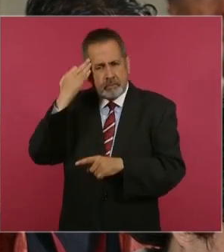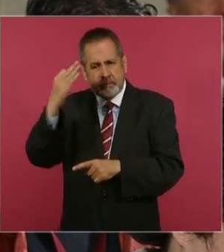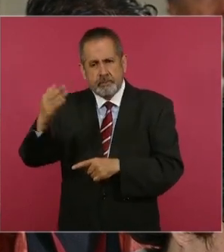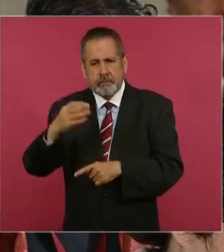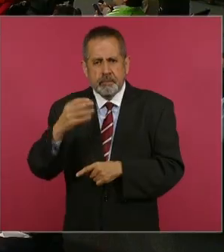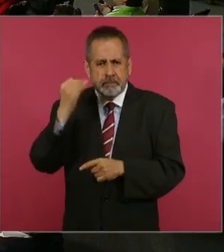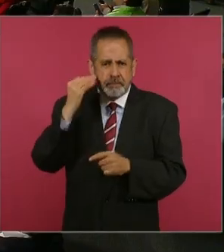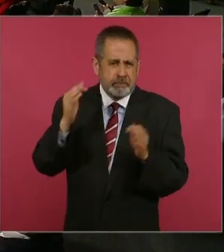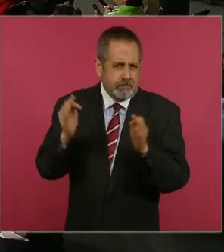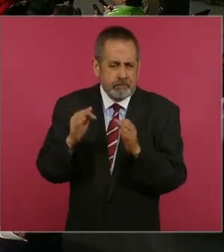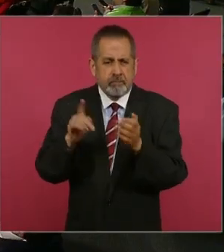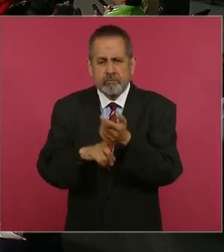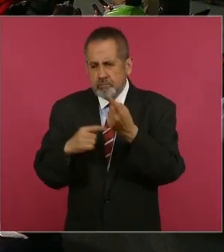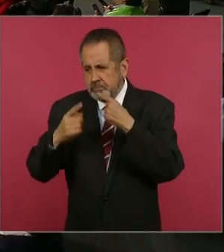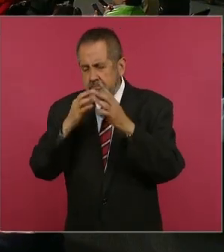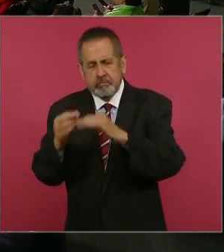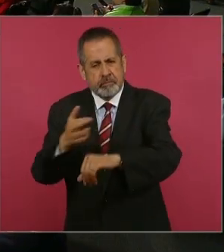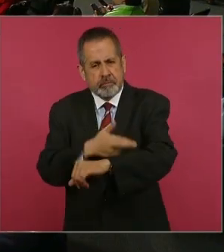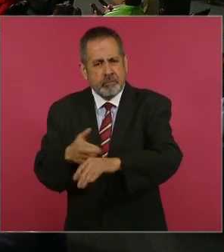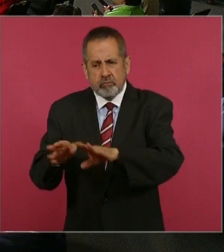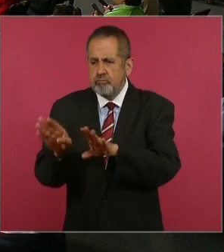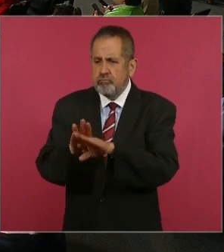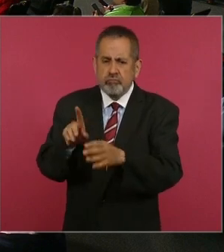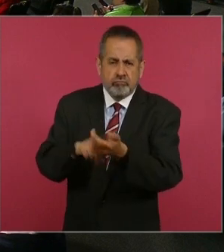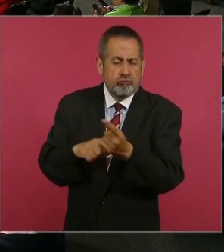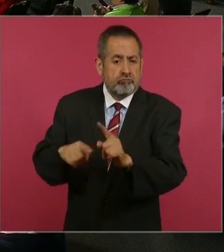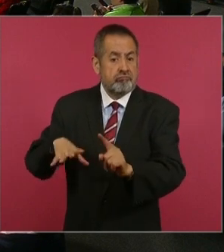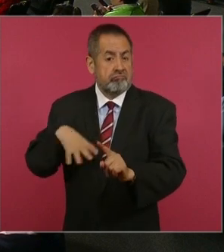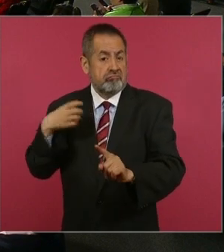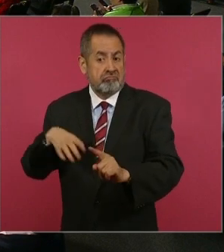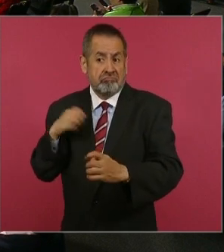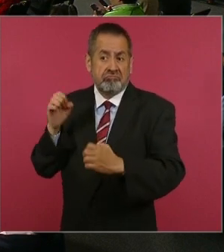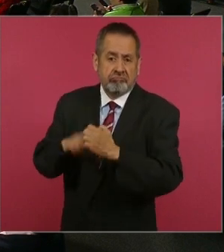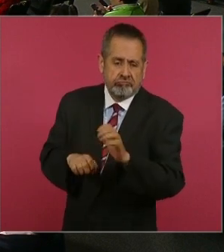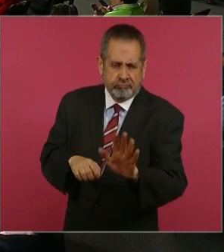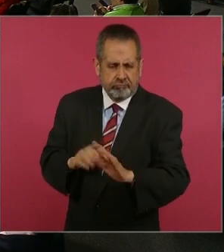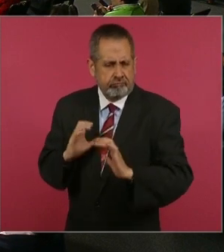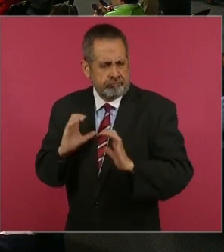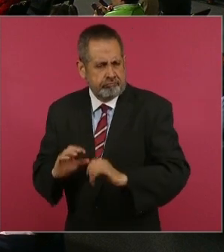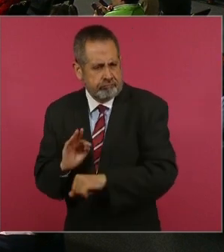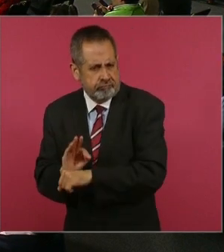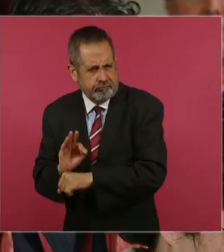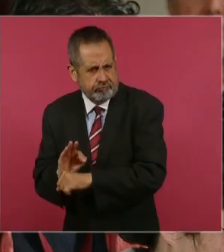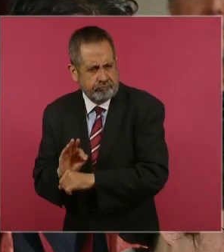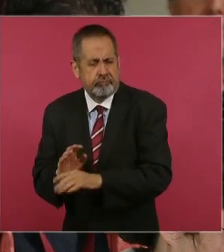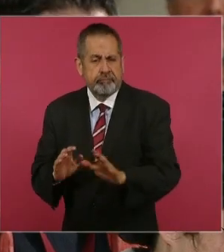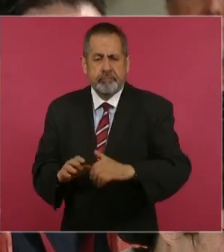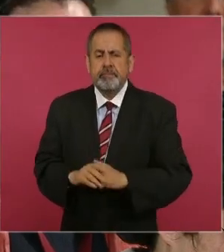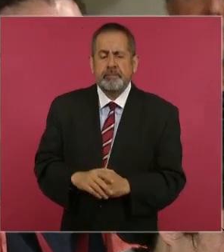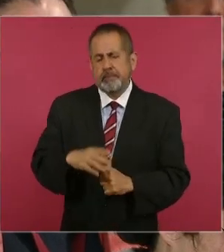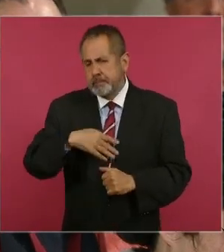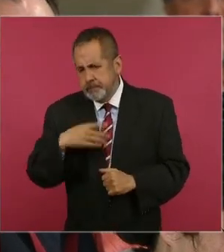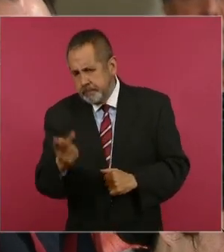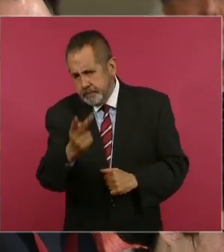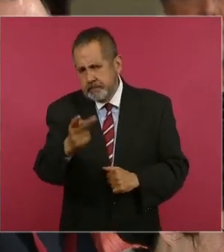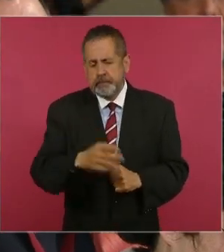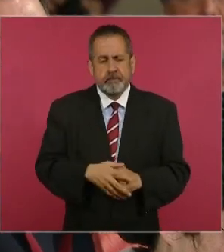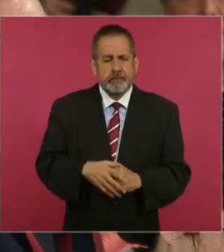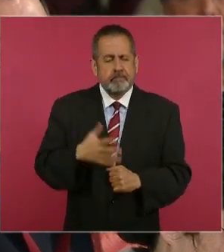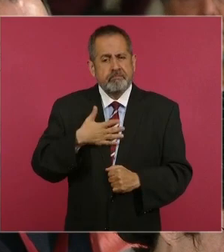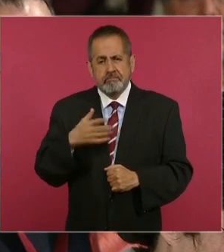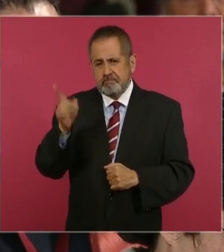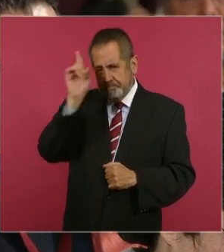de invierno y evitar que así sean Víctimas de abuso y extorsión mi pregunta sería presidente Será posible